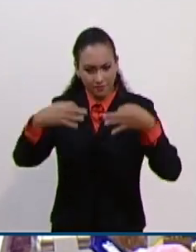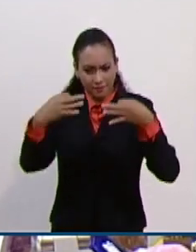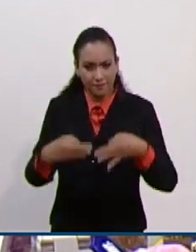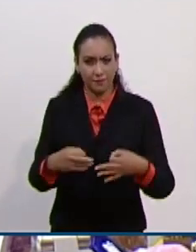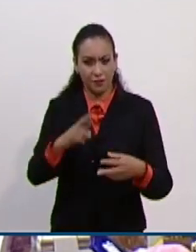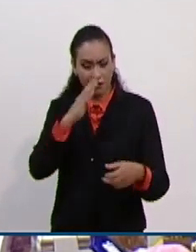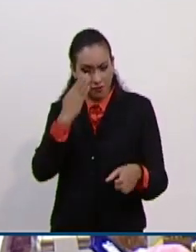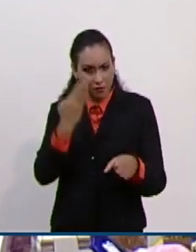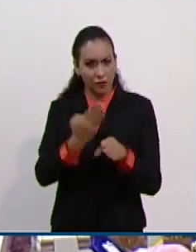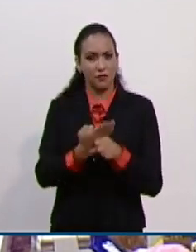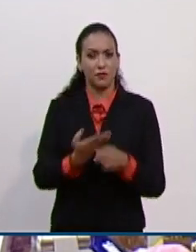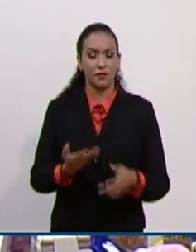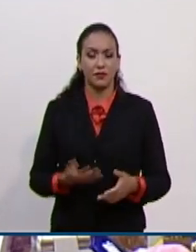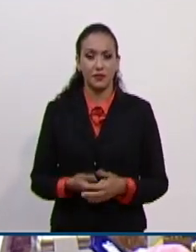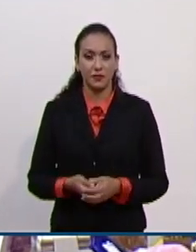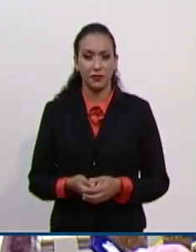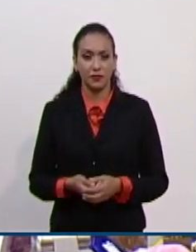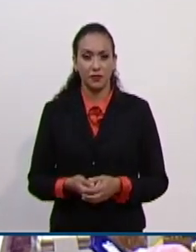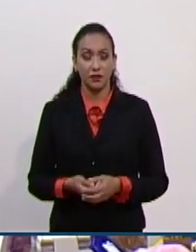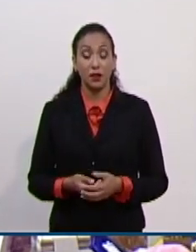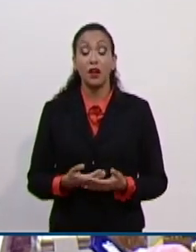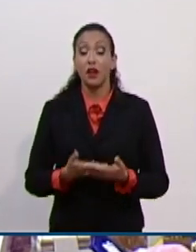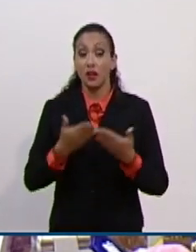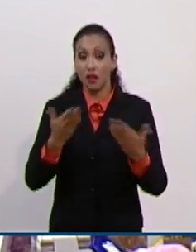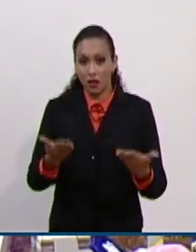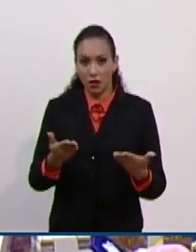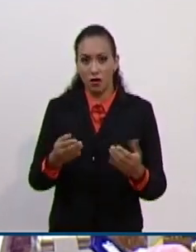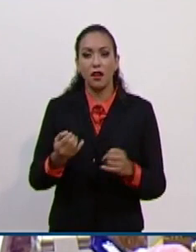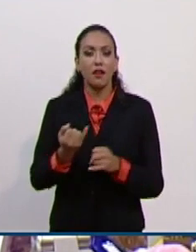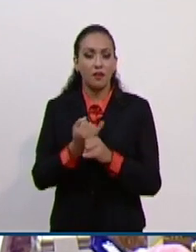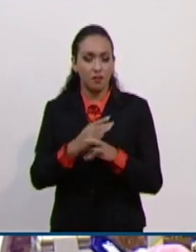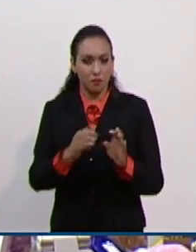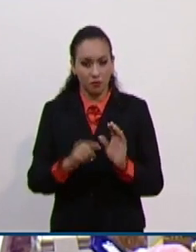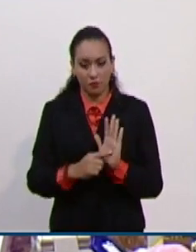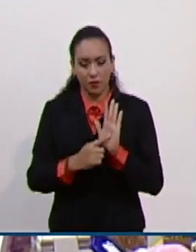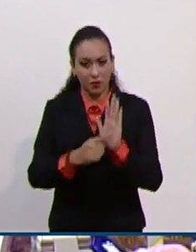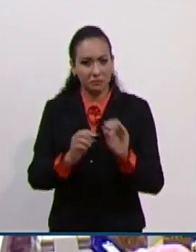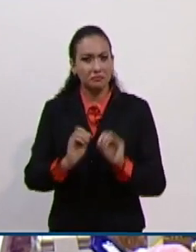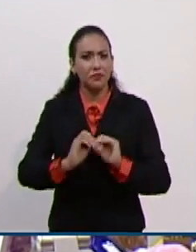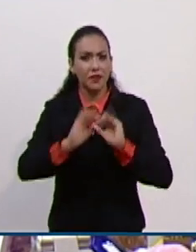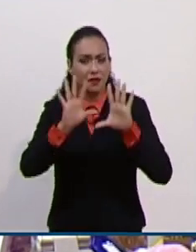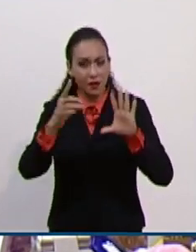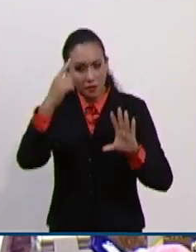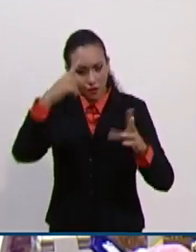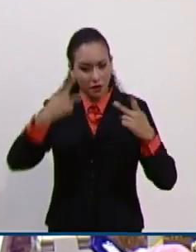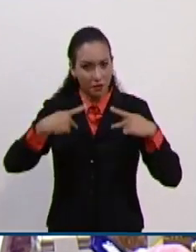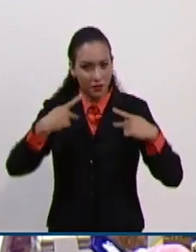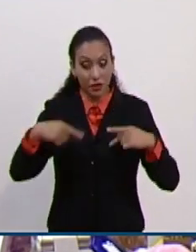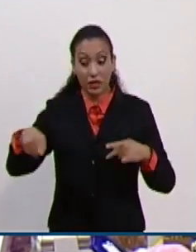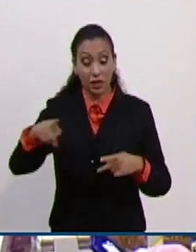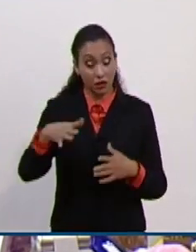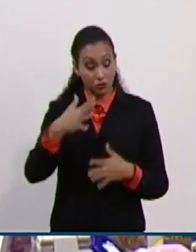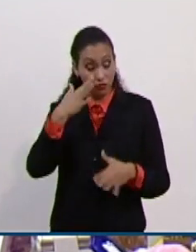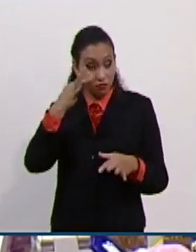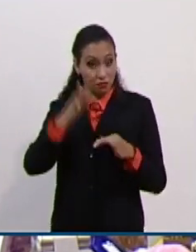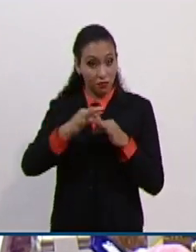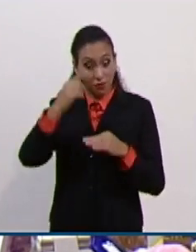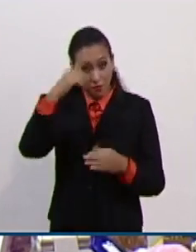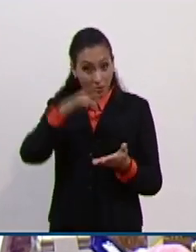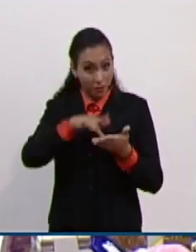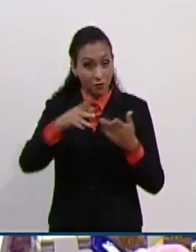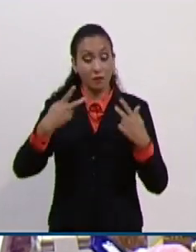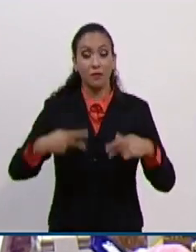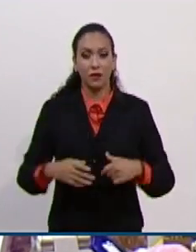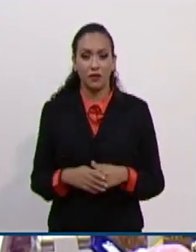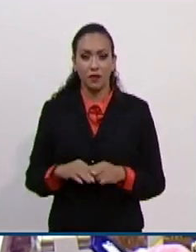responsable de la entidad federativa, que en ejercicio de transparencia con la sociedad y de compromiso público con el interés social, el